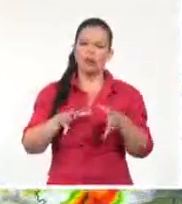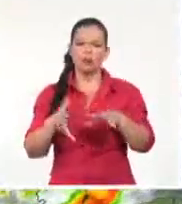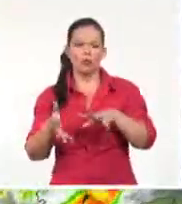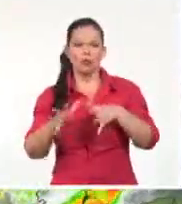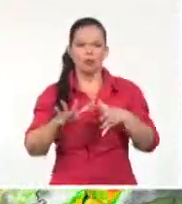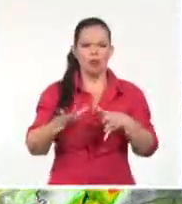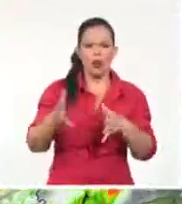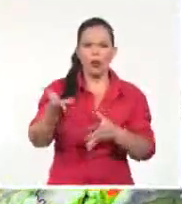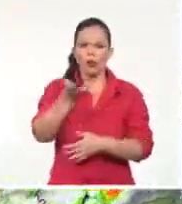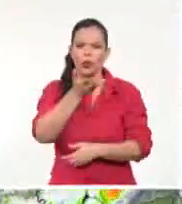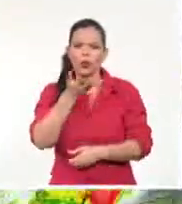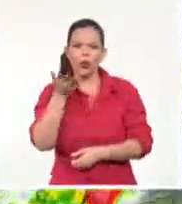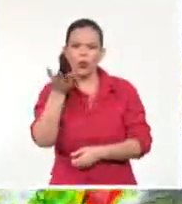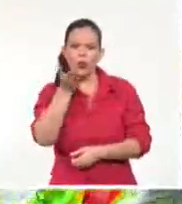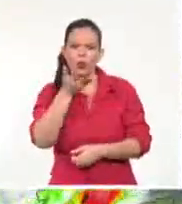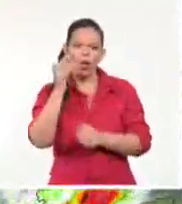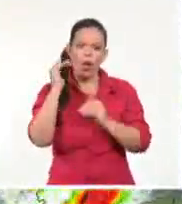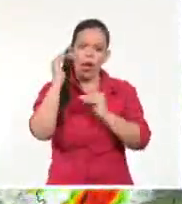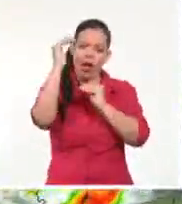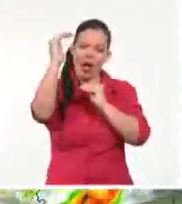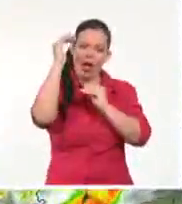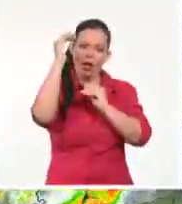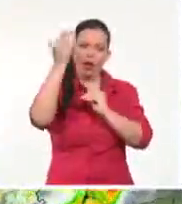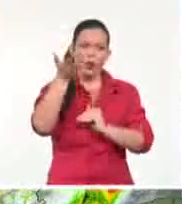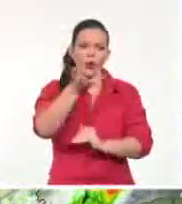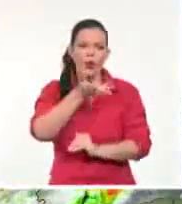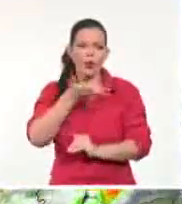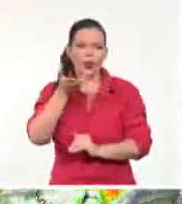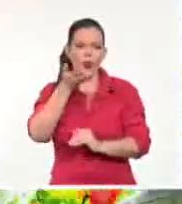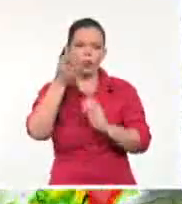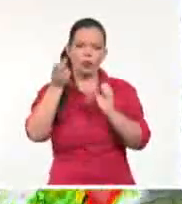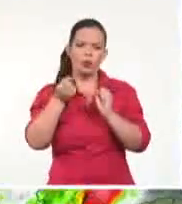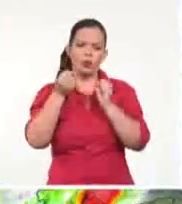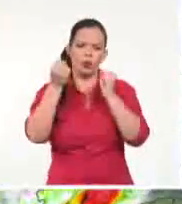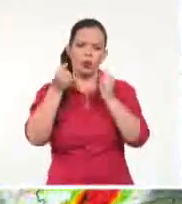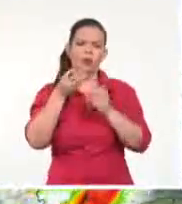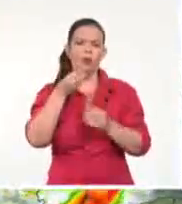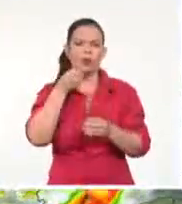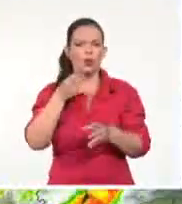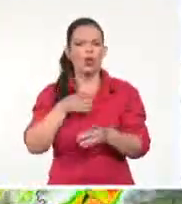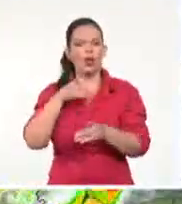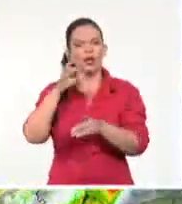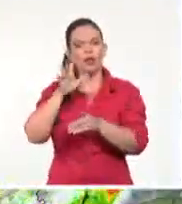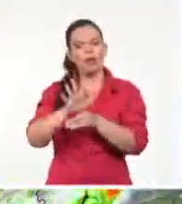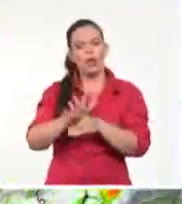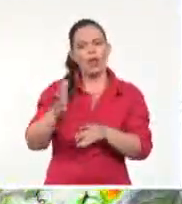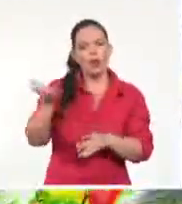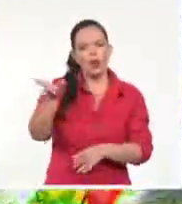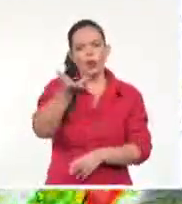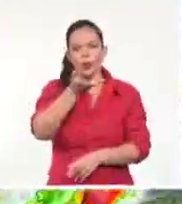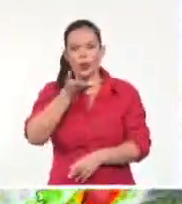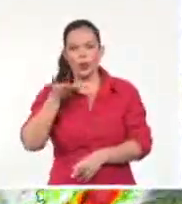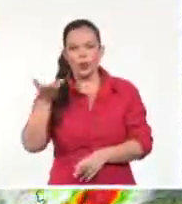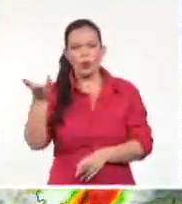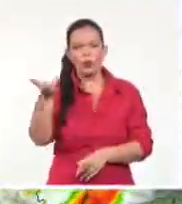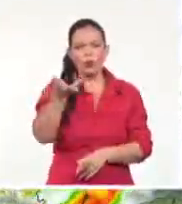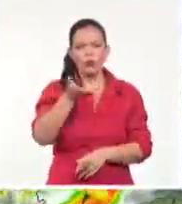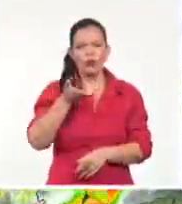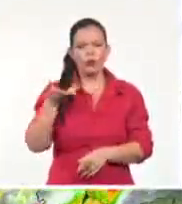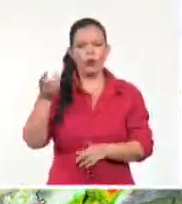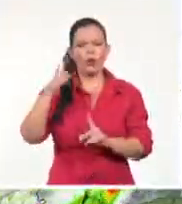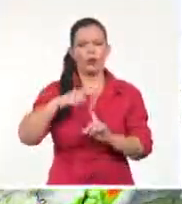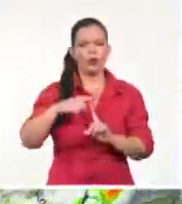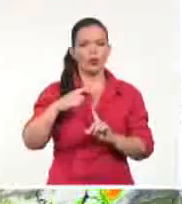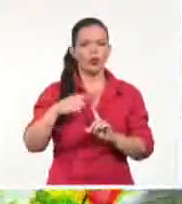los vientos en la altura pueden tornarse más propicios para un desarrollo de este sistema mientras se mueva por las aguas al sur del